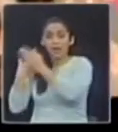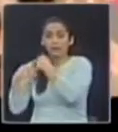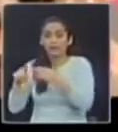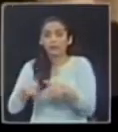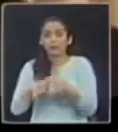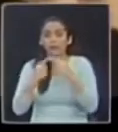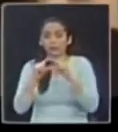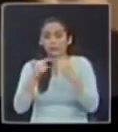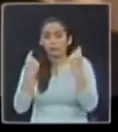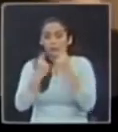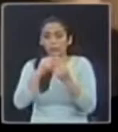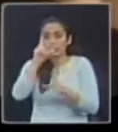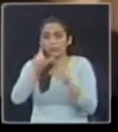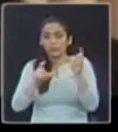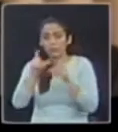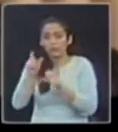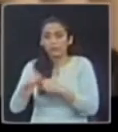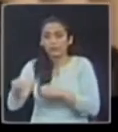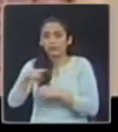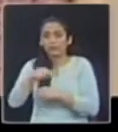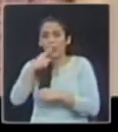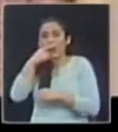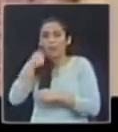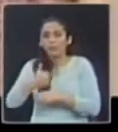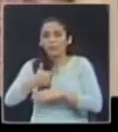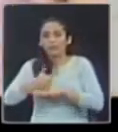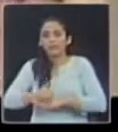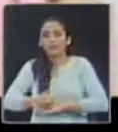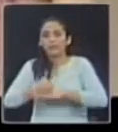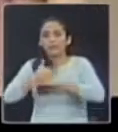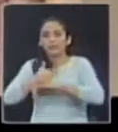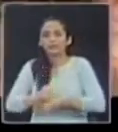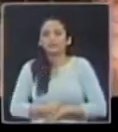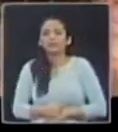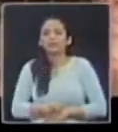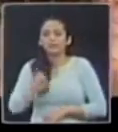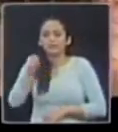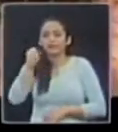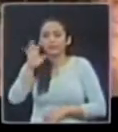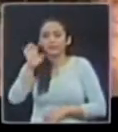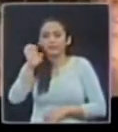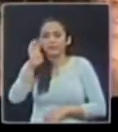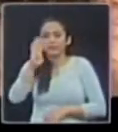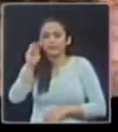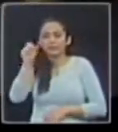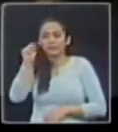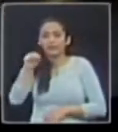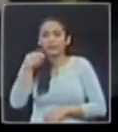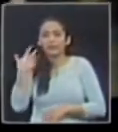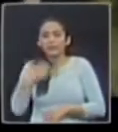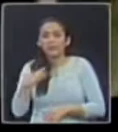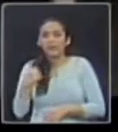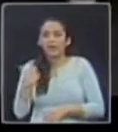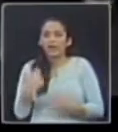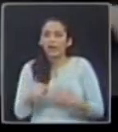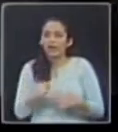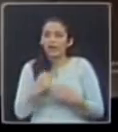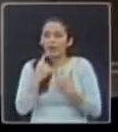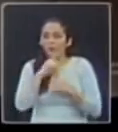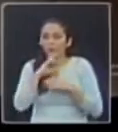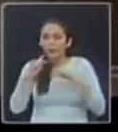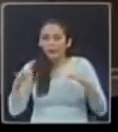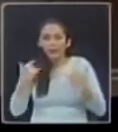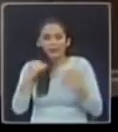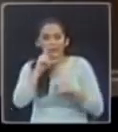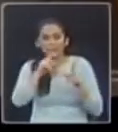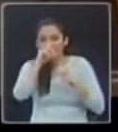liderados por el señor doctor Esteban Quirola Figueroa, quien cumplió 94 años y fue homenajeado por directivos y funcionarios. Lo